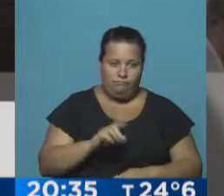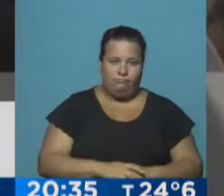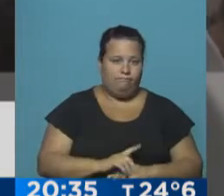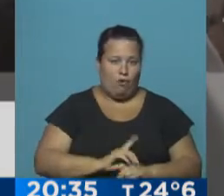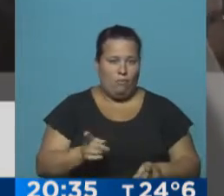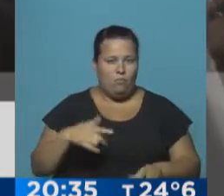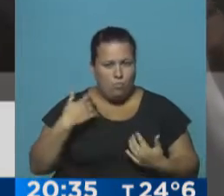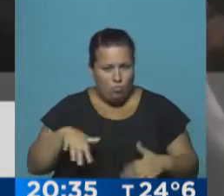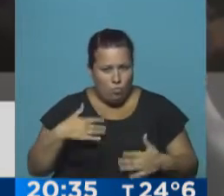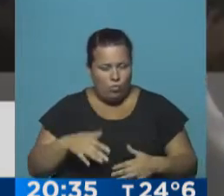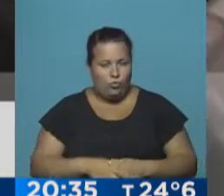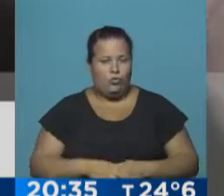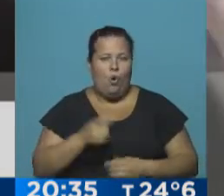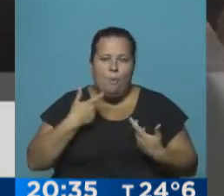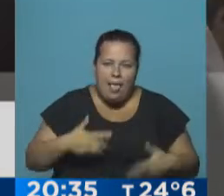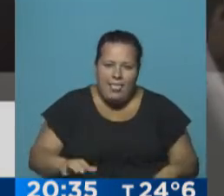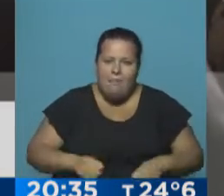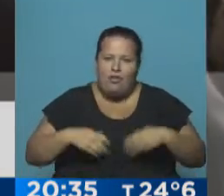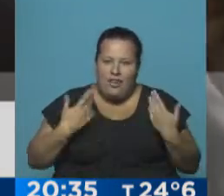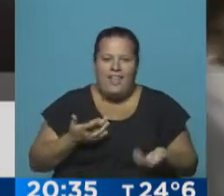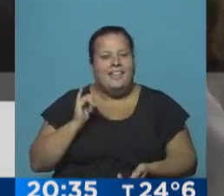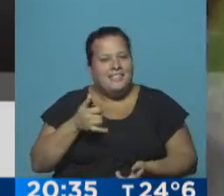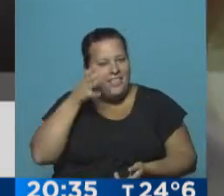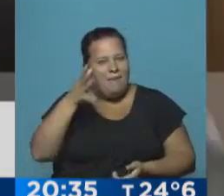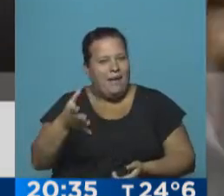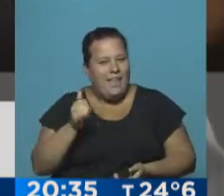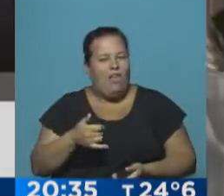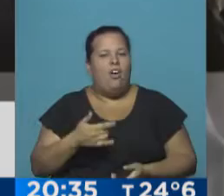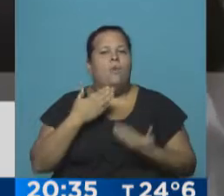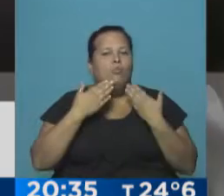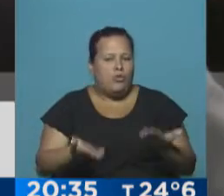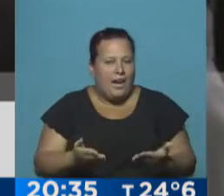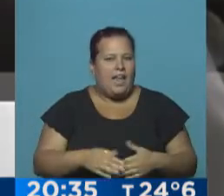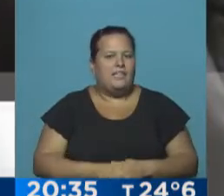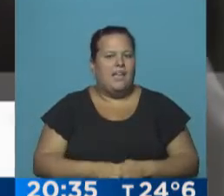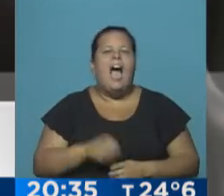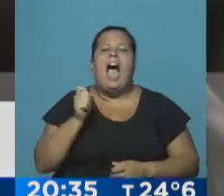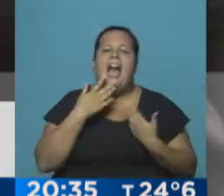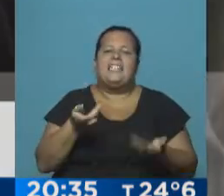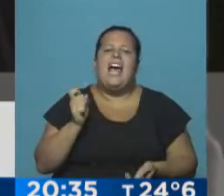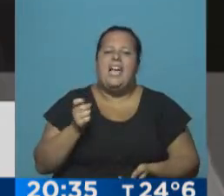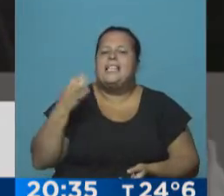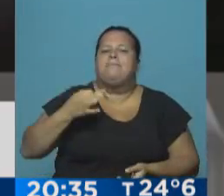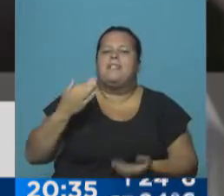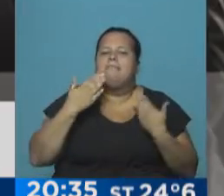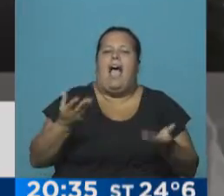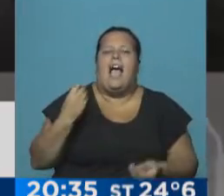No. Demasiada humildad y demasiada emoción, todo junto, ¿no? Sí, demasiado. A ver, agradezco mucho. ¿A quién le agradeces